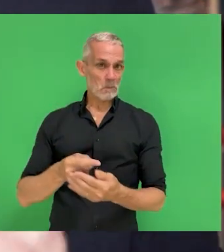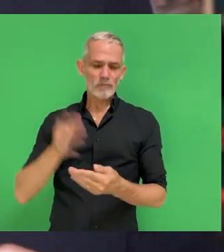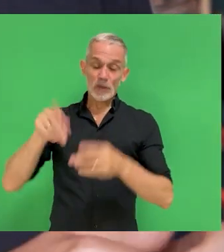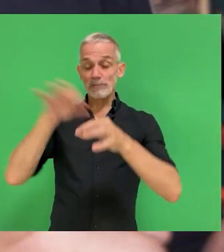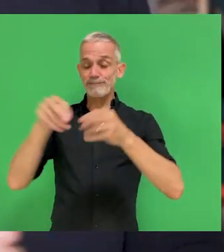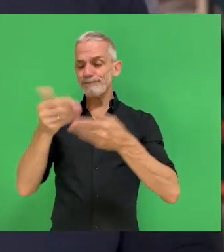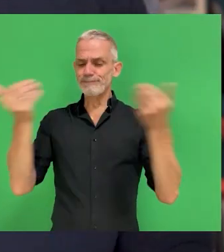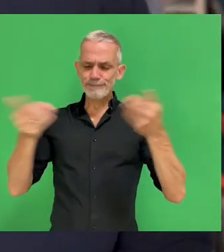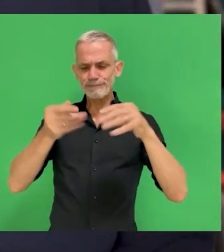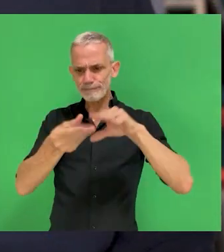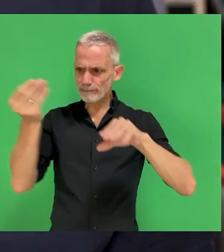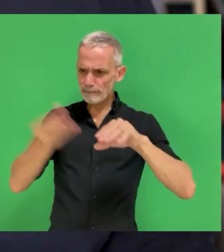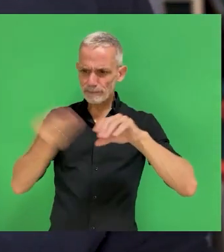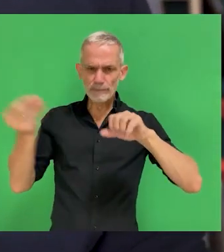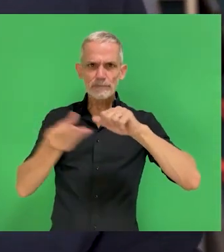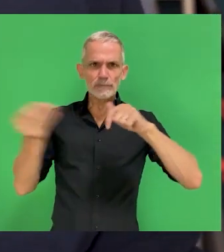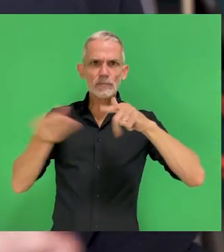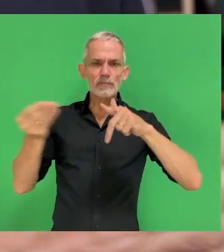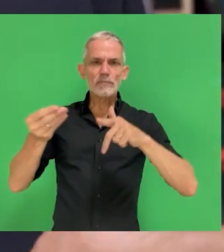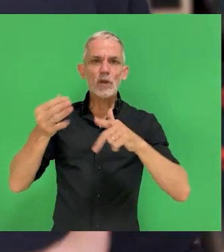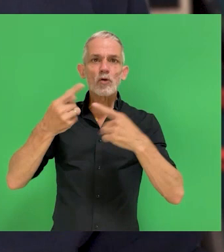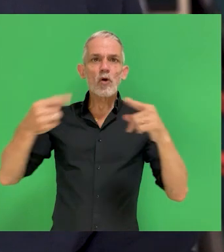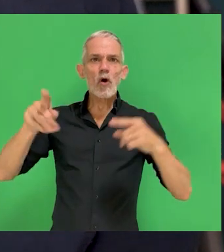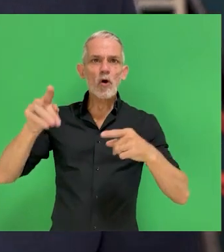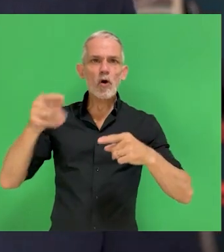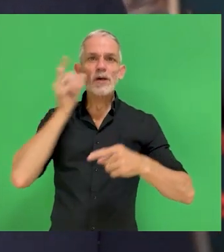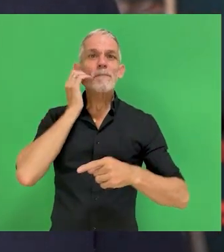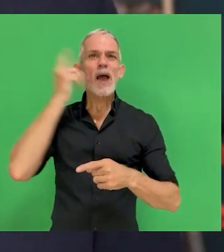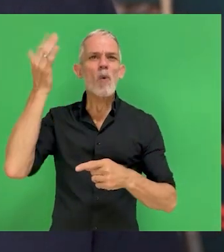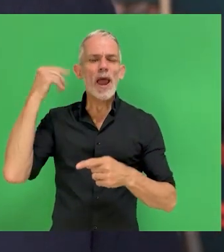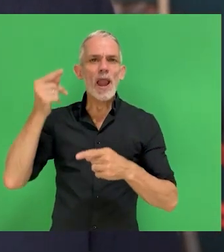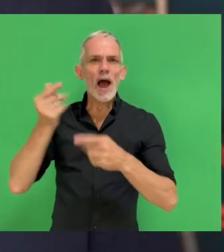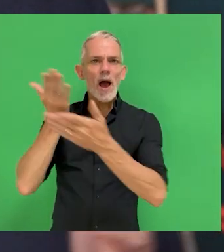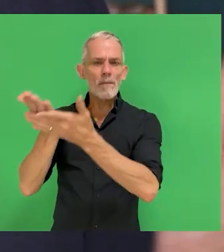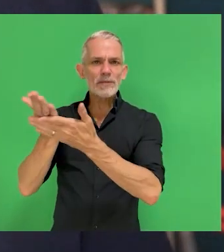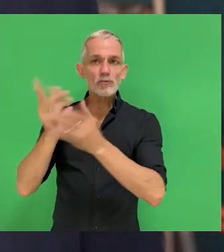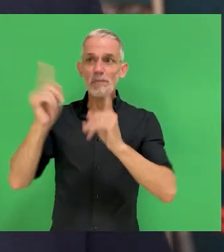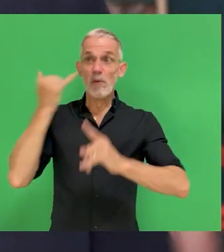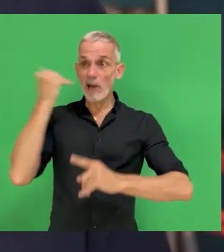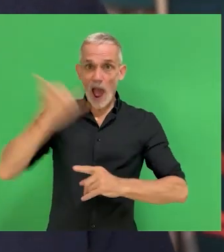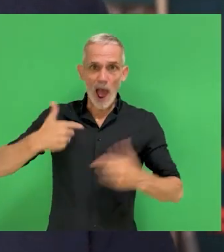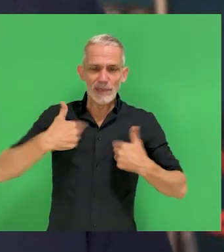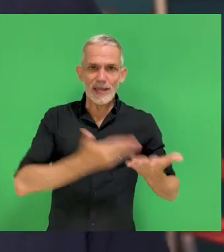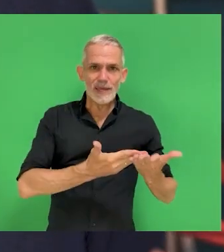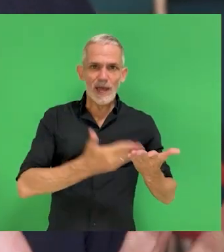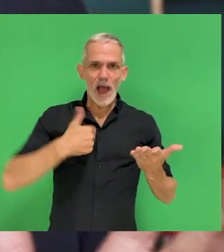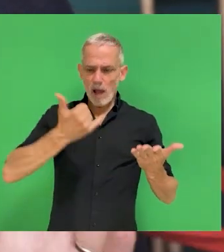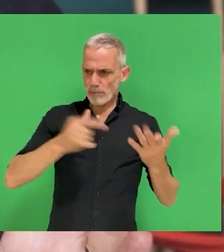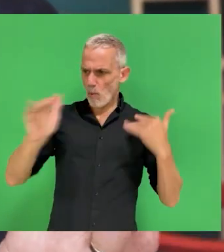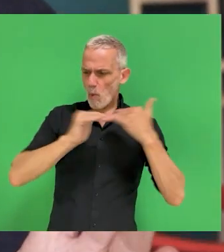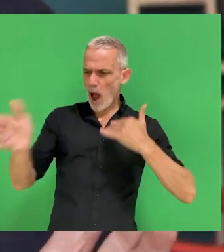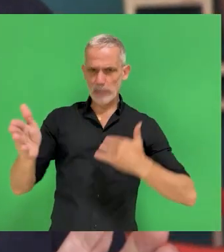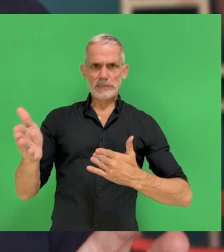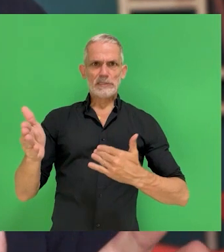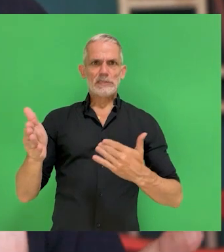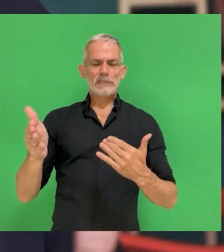y lo abro y empiezo a sacar. Eran todas las cosas que había presentado mi abuela. Era todo lo que yo ya tenía, ¿no? Entonces como que fue